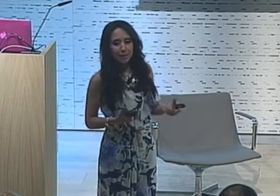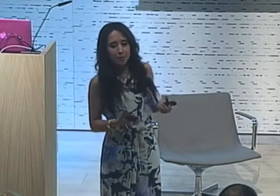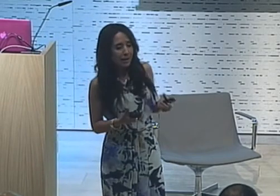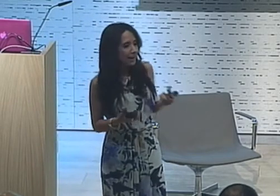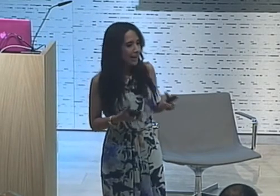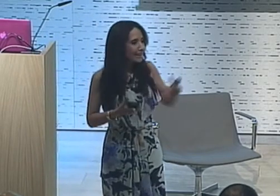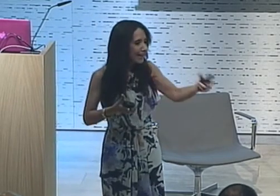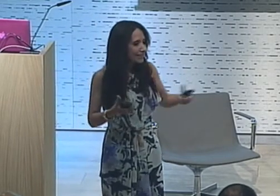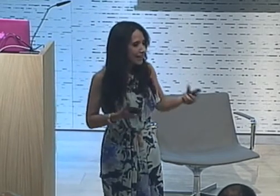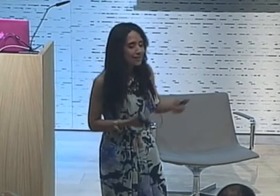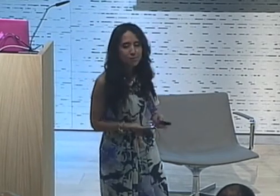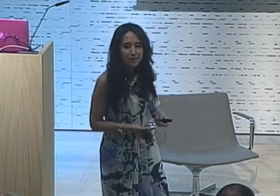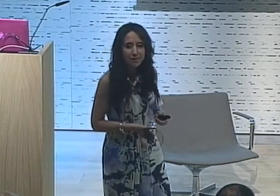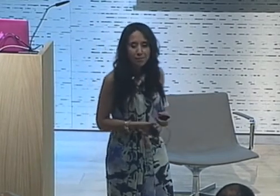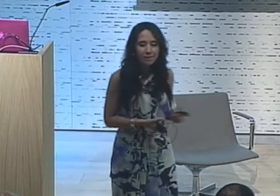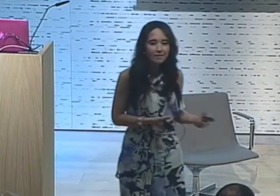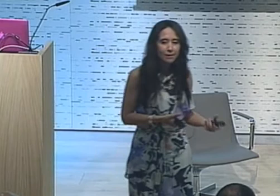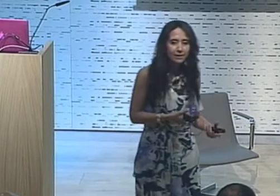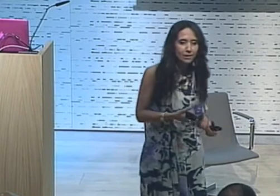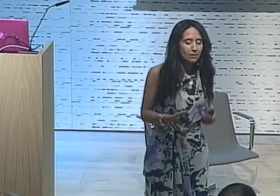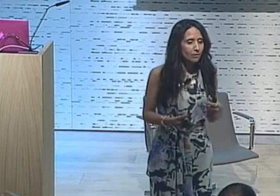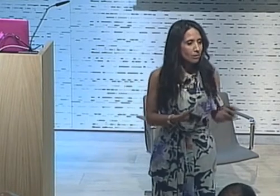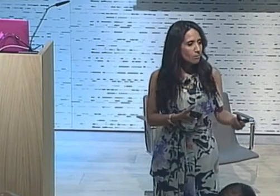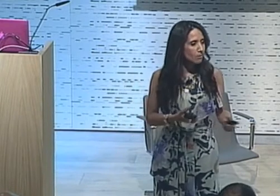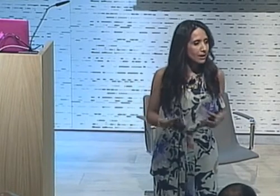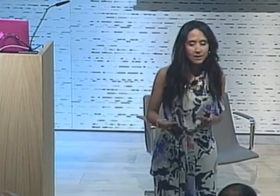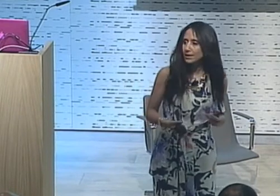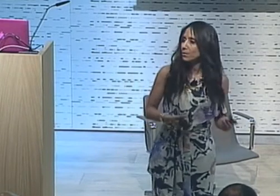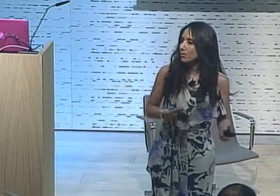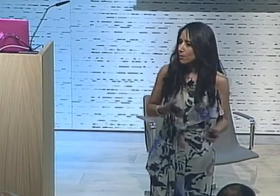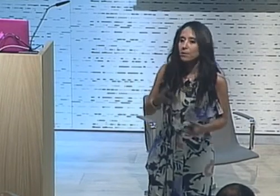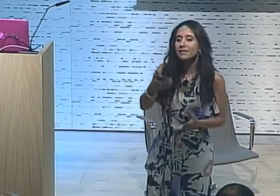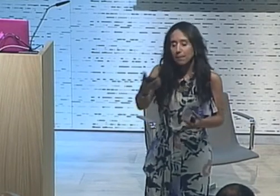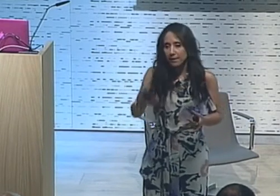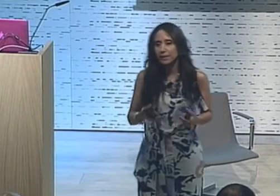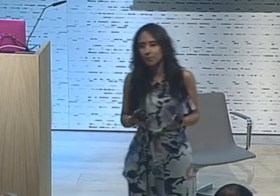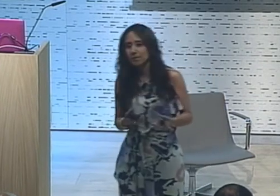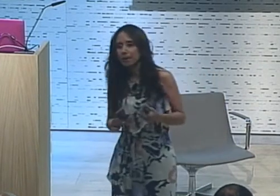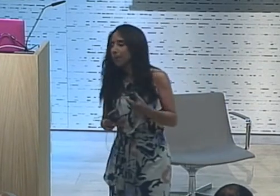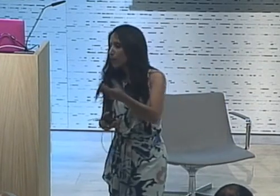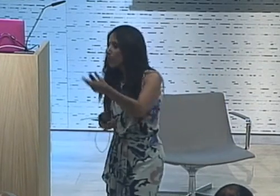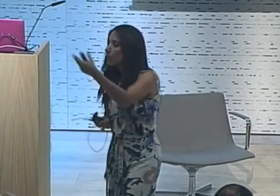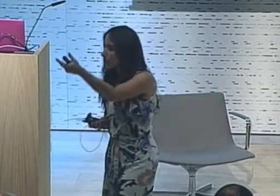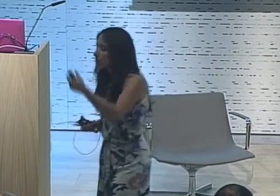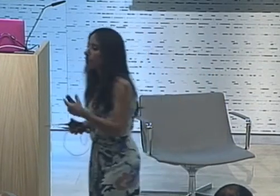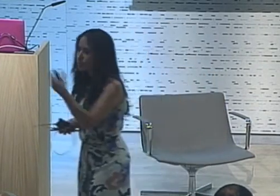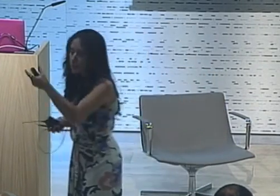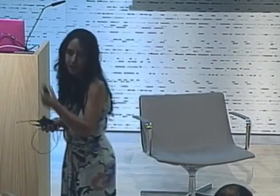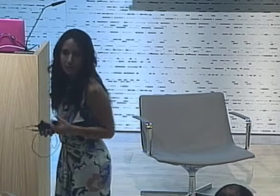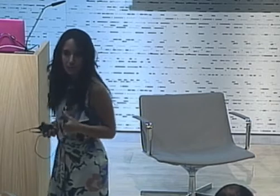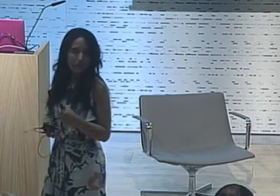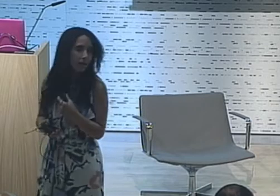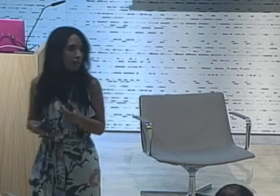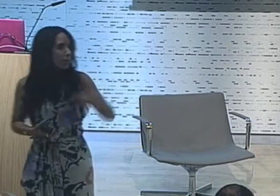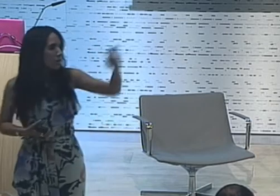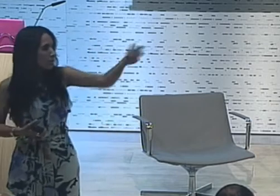qué hay esta discusión de que por qué es divertido si lo dejo jugar, que si no? ¿Por qué si aprendemos mejor cuando hacemos esta